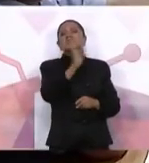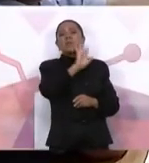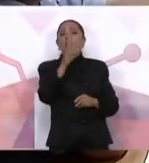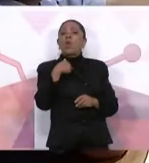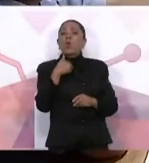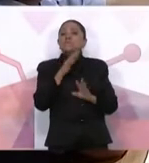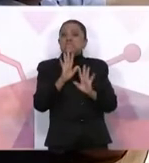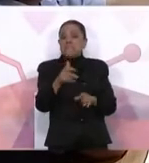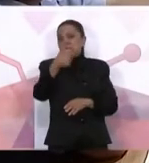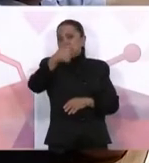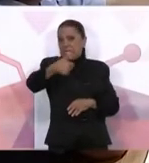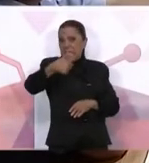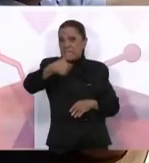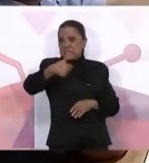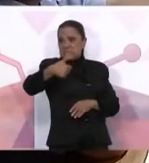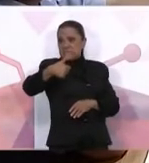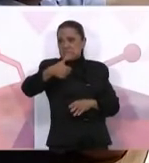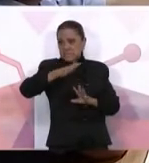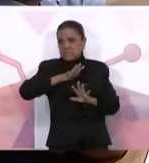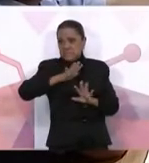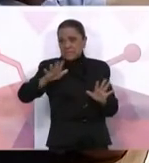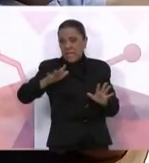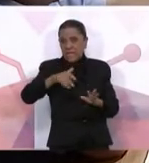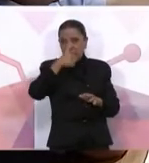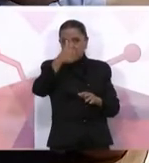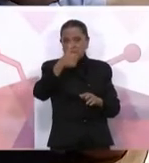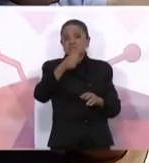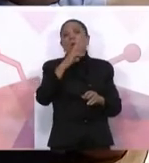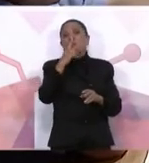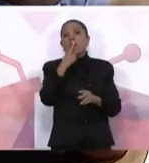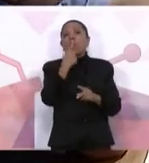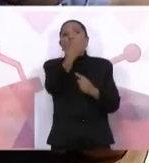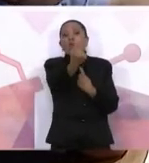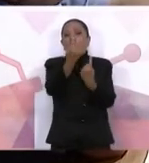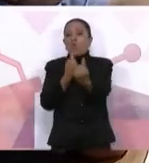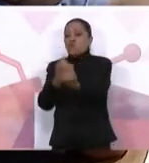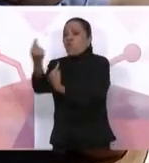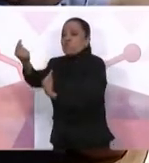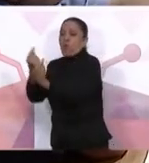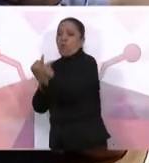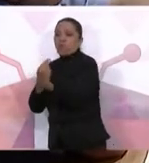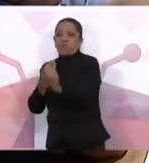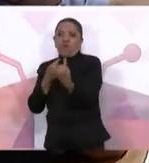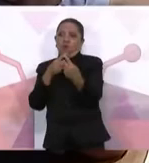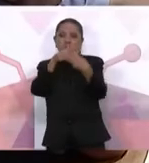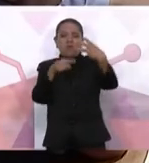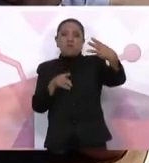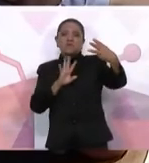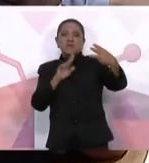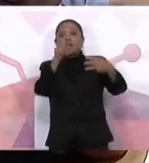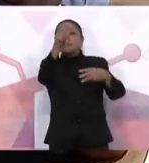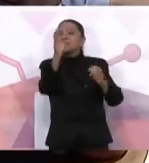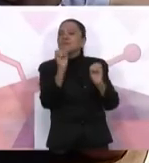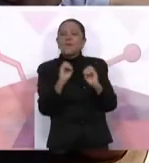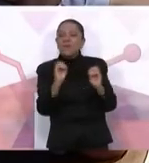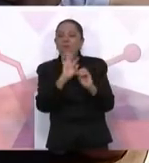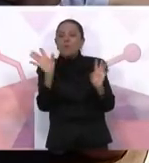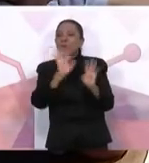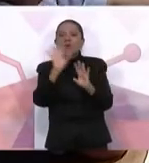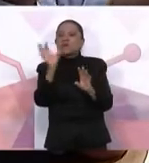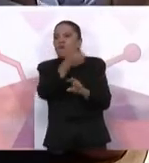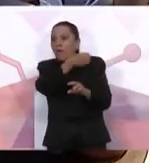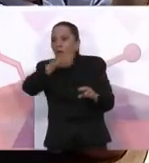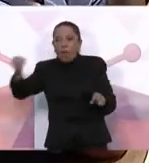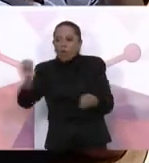sorteo y ya se rompió cuando salió pero romperíamos el relato del esquema ya no tendríamos el orden correspondía a una izquierda hasta